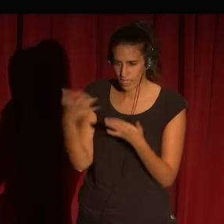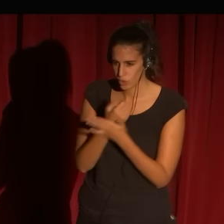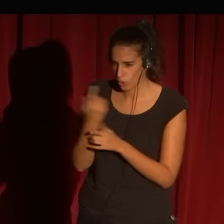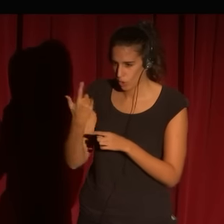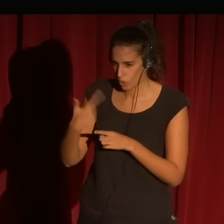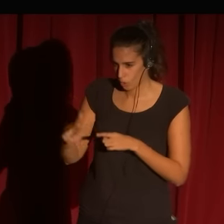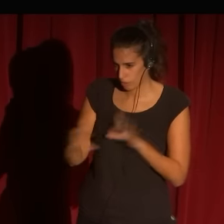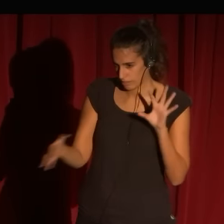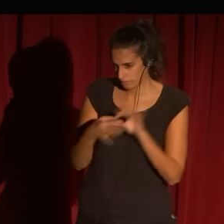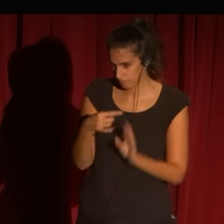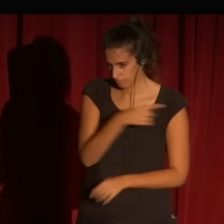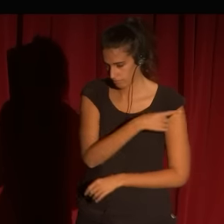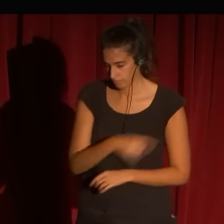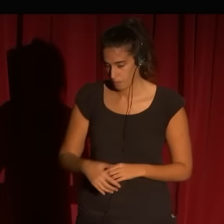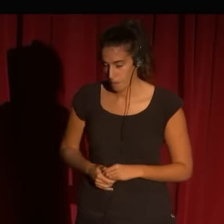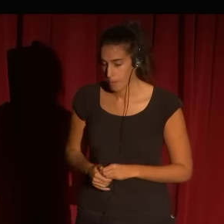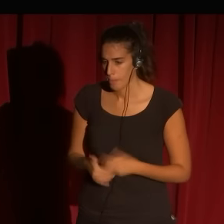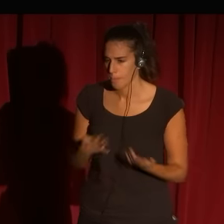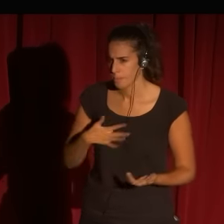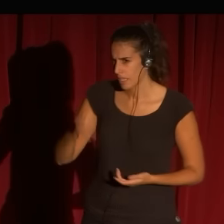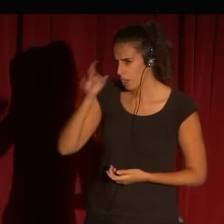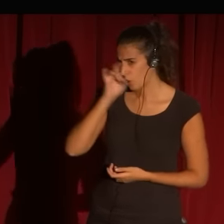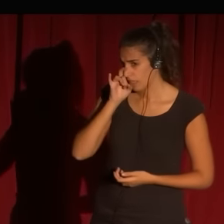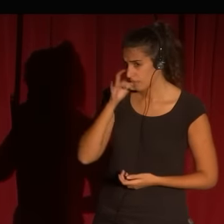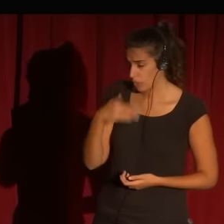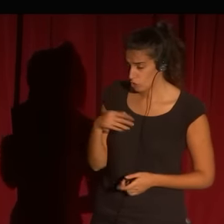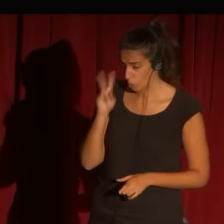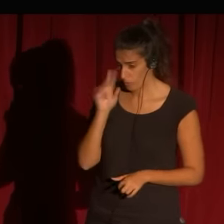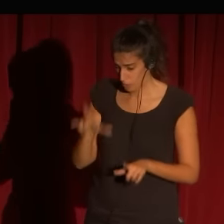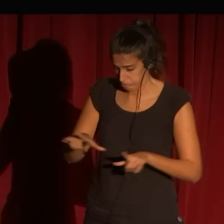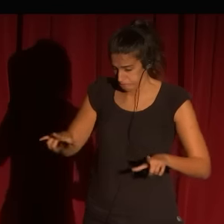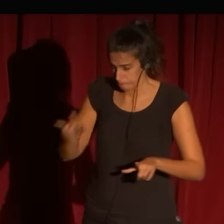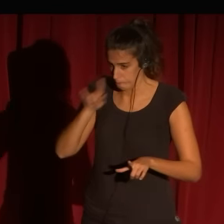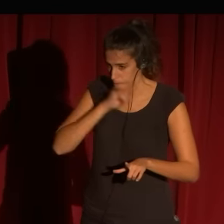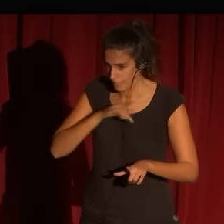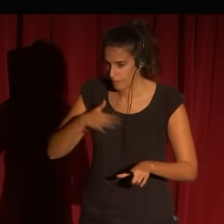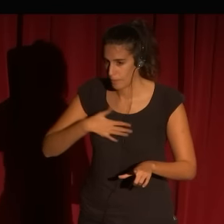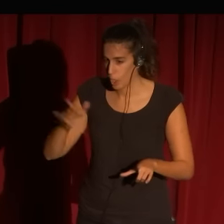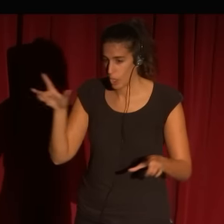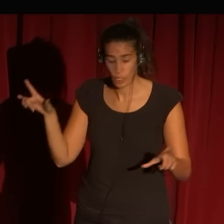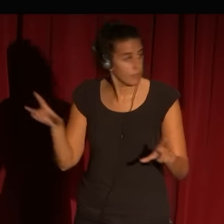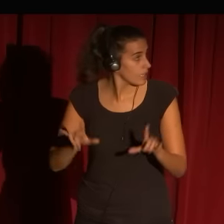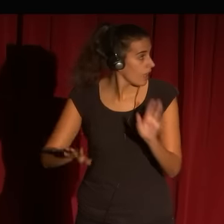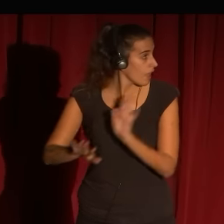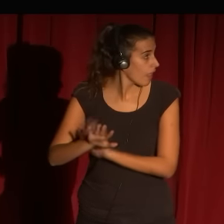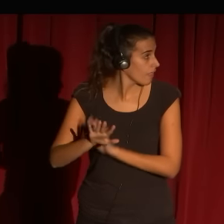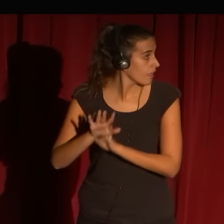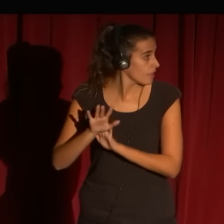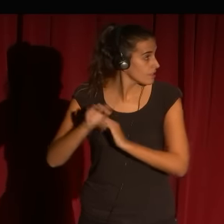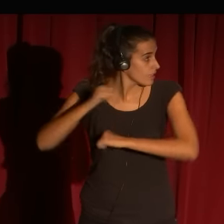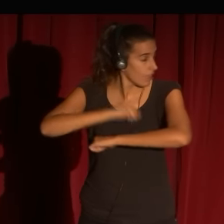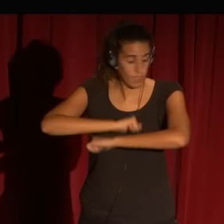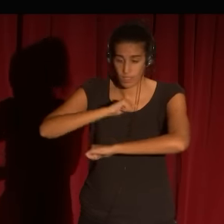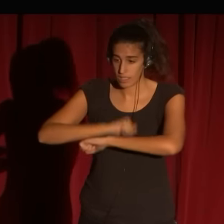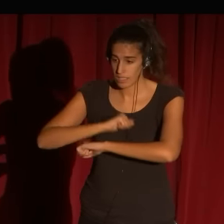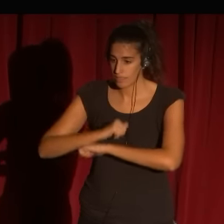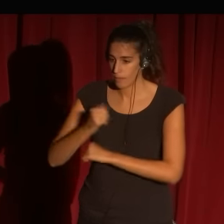de cuestiones creo recordar aunque ya os digo que veo mal aquí pero aquí también por la ventana a la derecha se ve de nuevo un grupo de